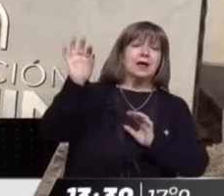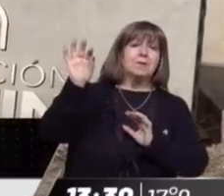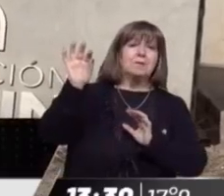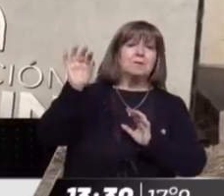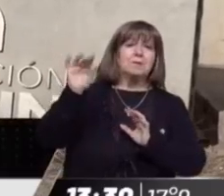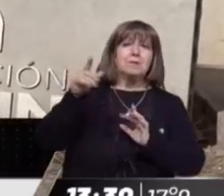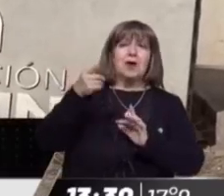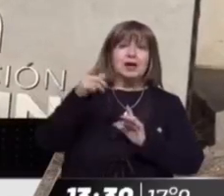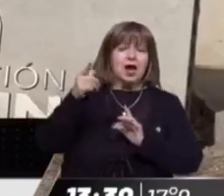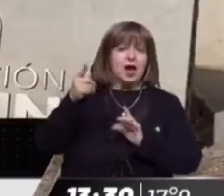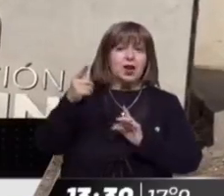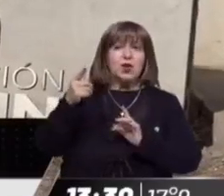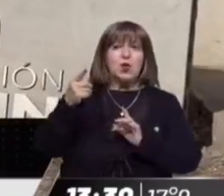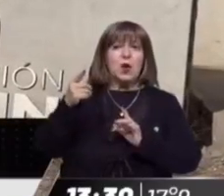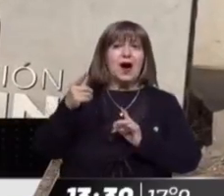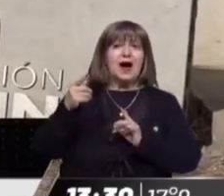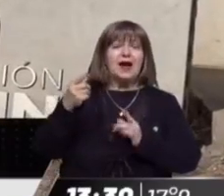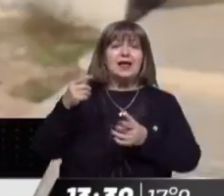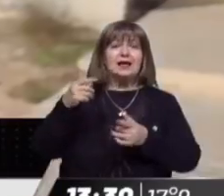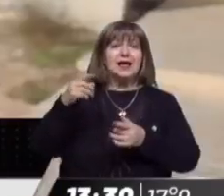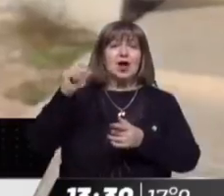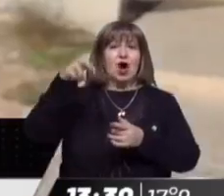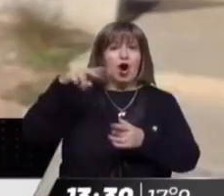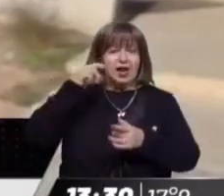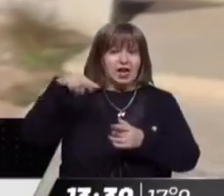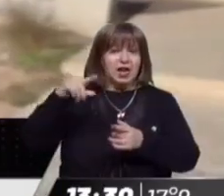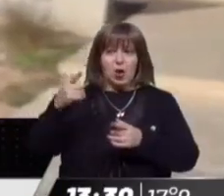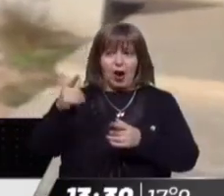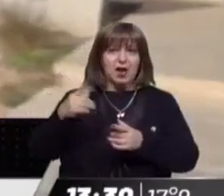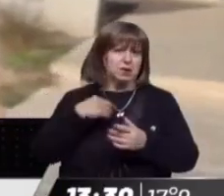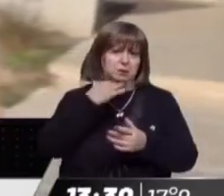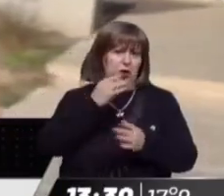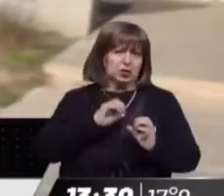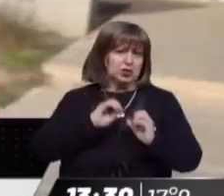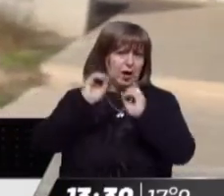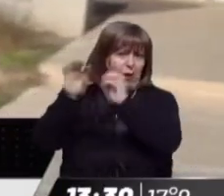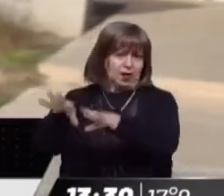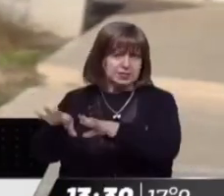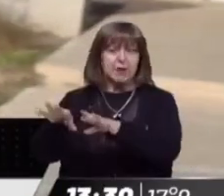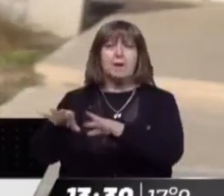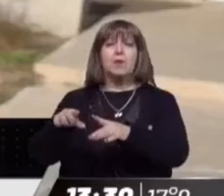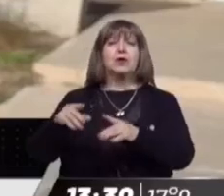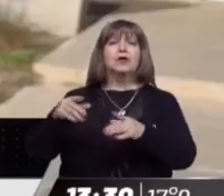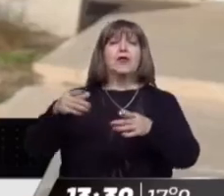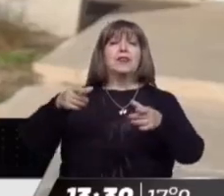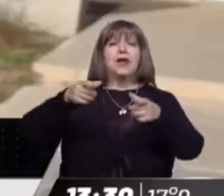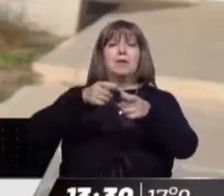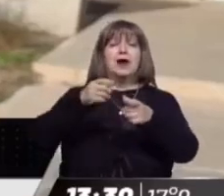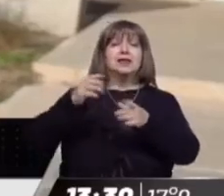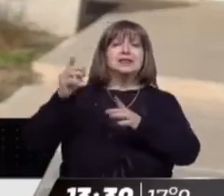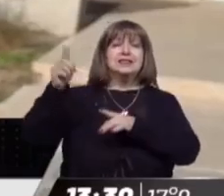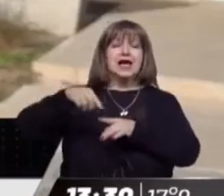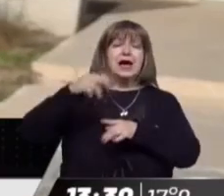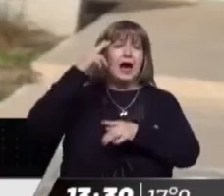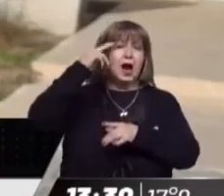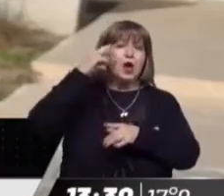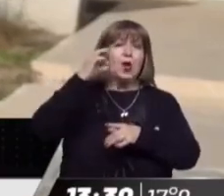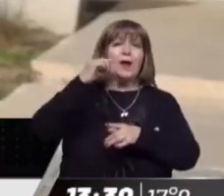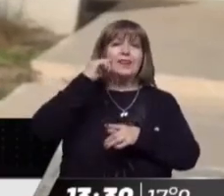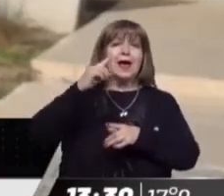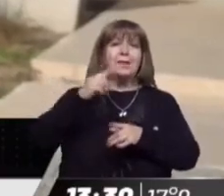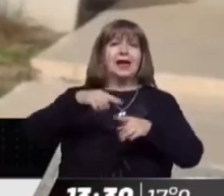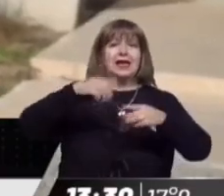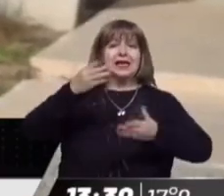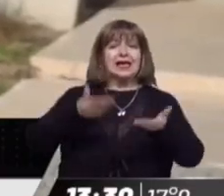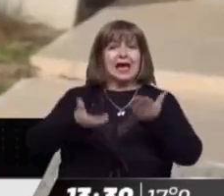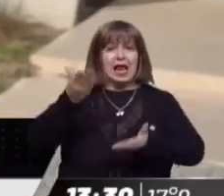departamentos que no, donde no hay centro CONINT. Llega una nueva partida, que para el Gran Mendoza será de 90.000